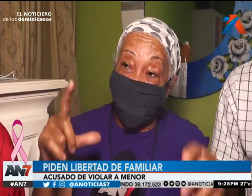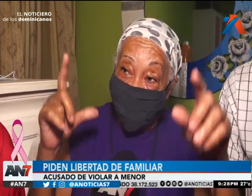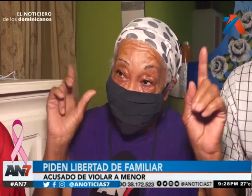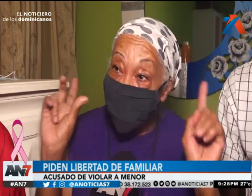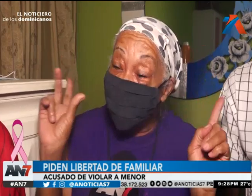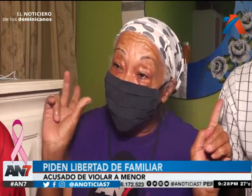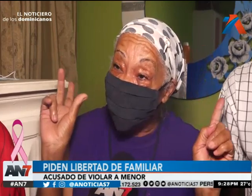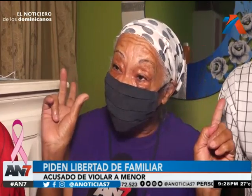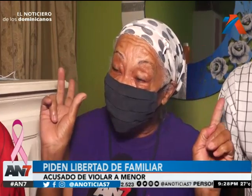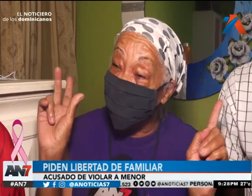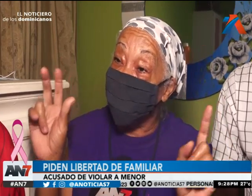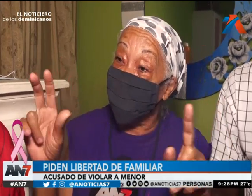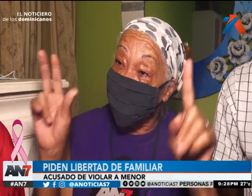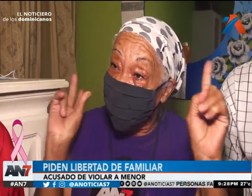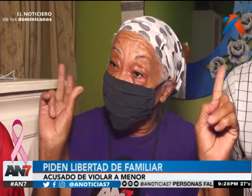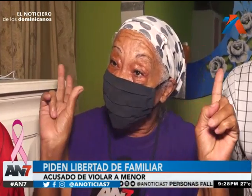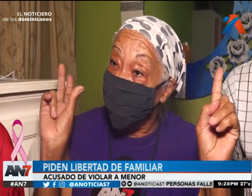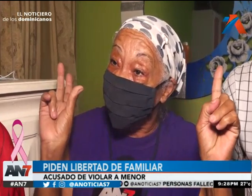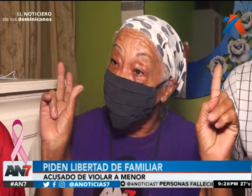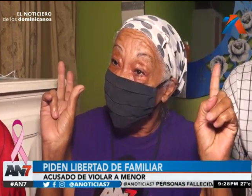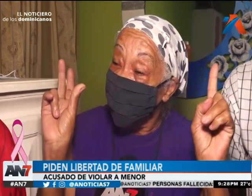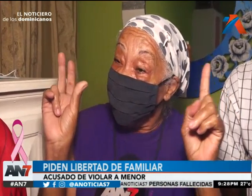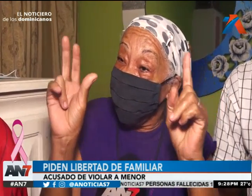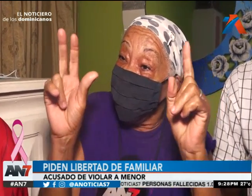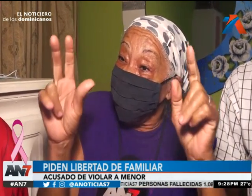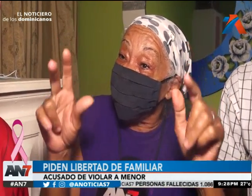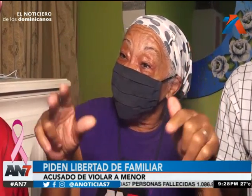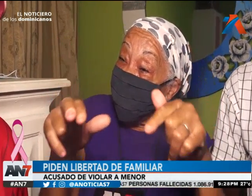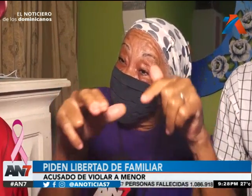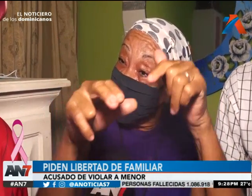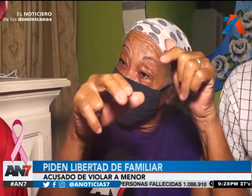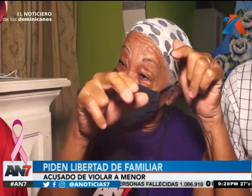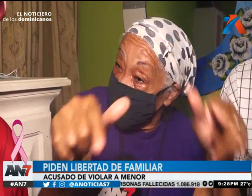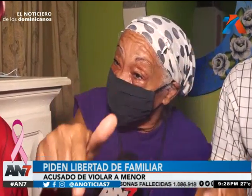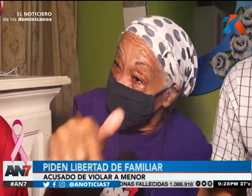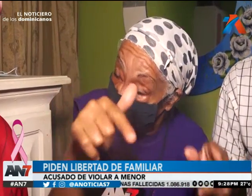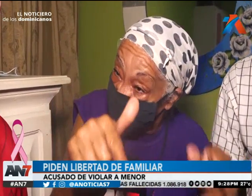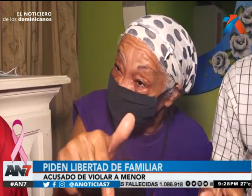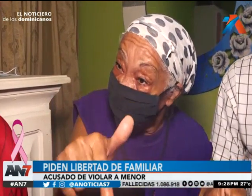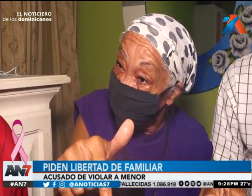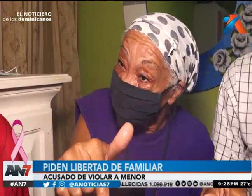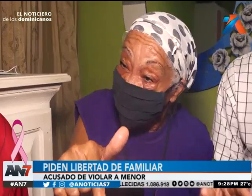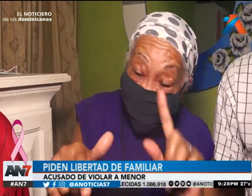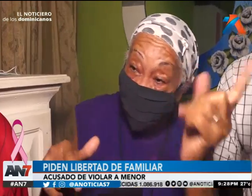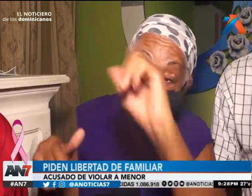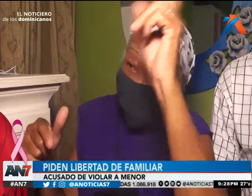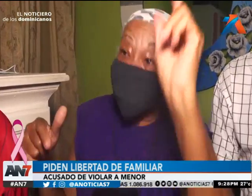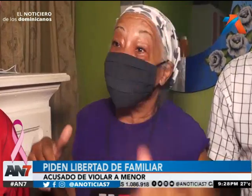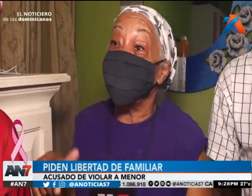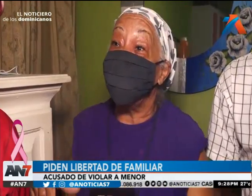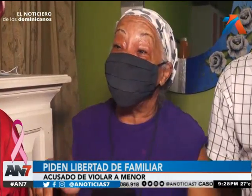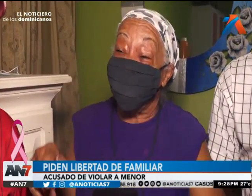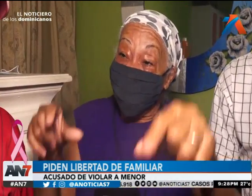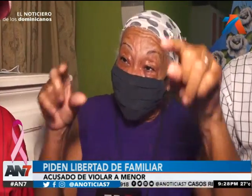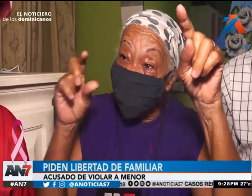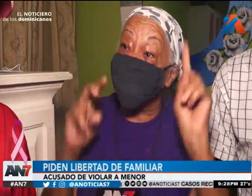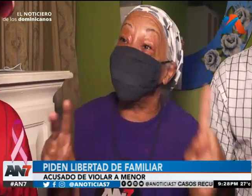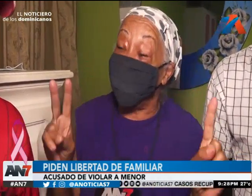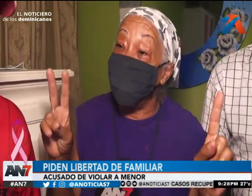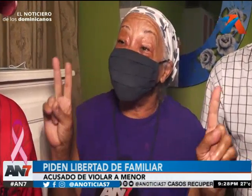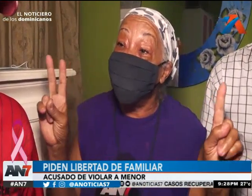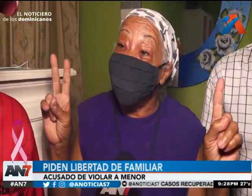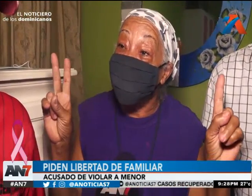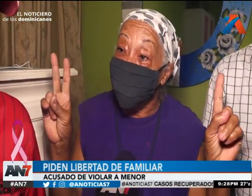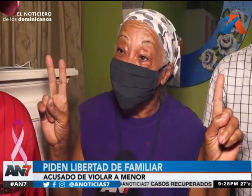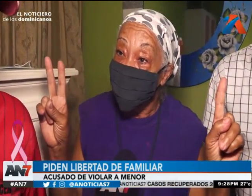dura hasta 3 días sin venir a su casa y ya está el trabajo, lo perdió. A Leonardo lo que quieren es tirarlo por el suelo. Pero Leonardo no es huérfano, Leonardo